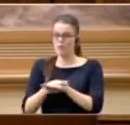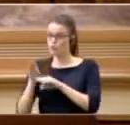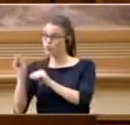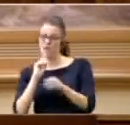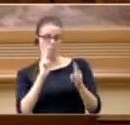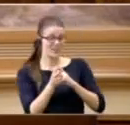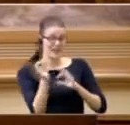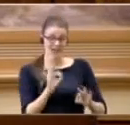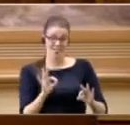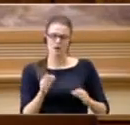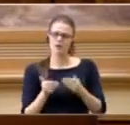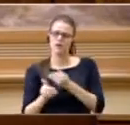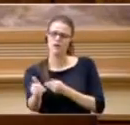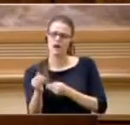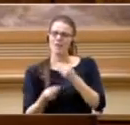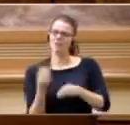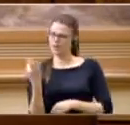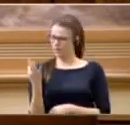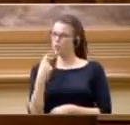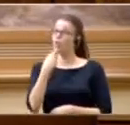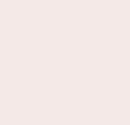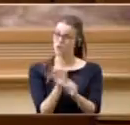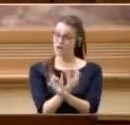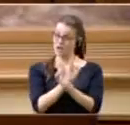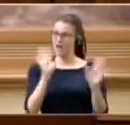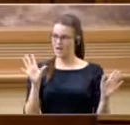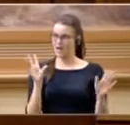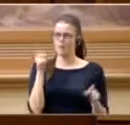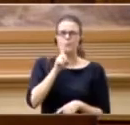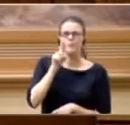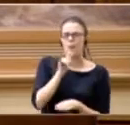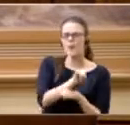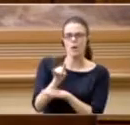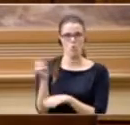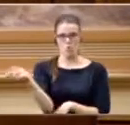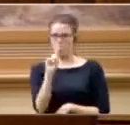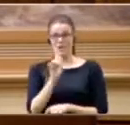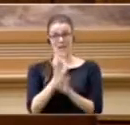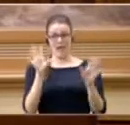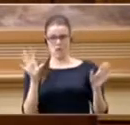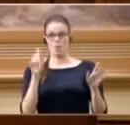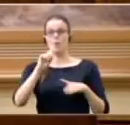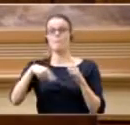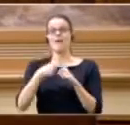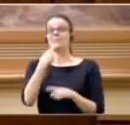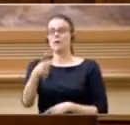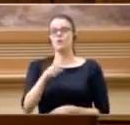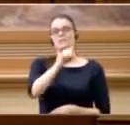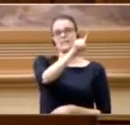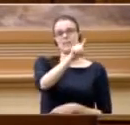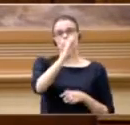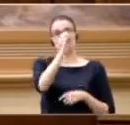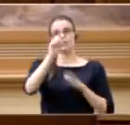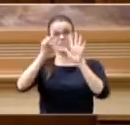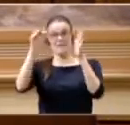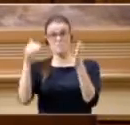¿qué va a hacer su gobierno? Pero dígaselo de manera clara, concisa. Dígale también a los más de 106.000 jóvenes